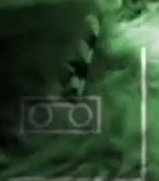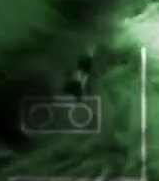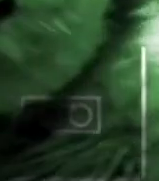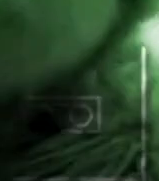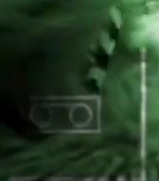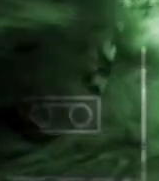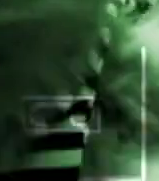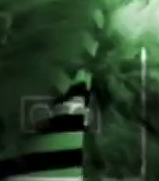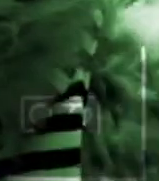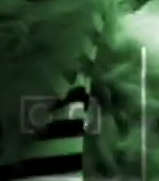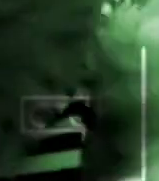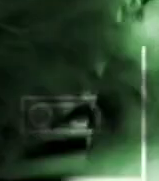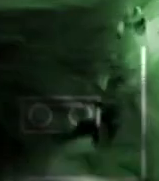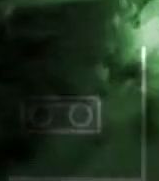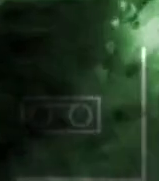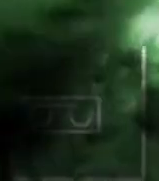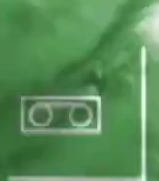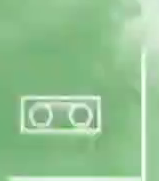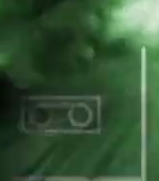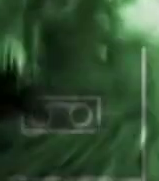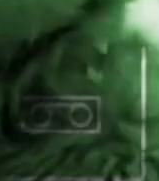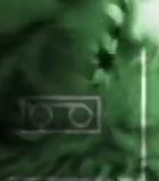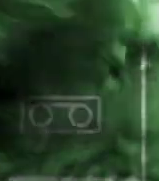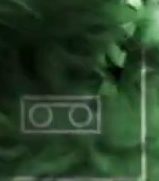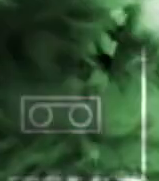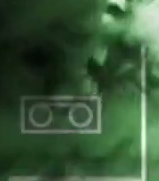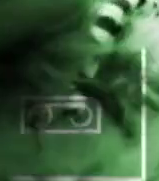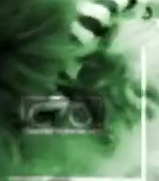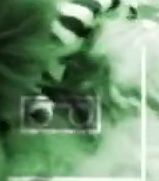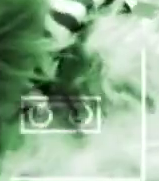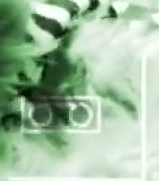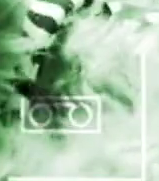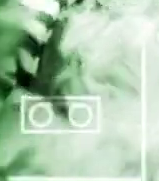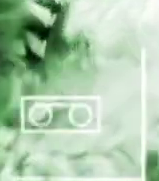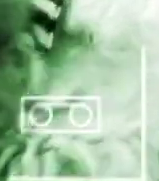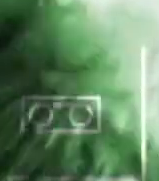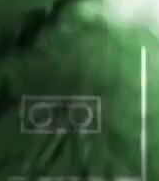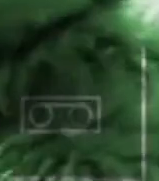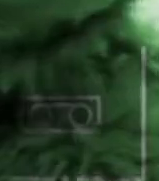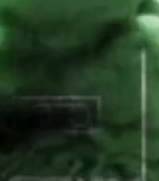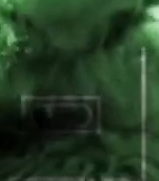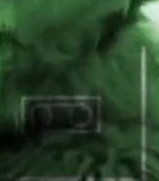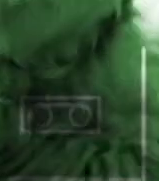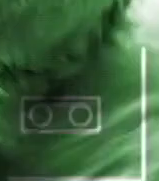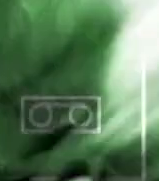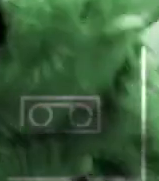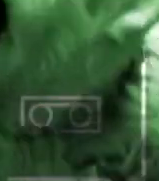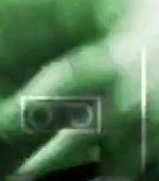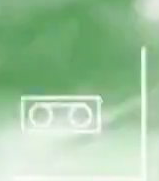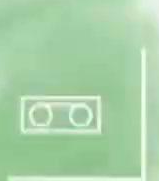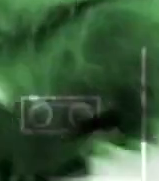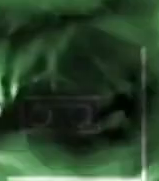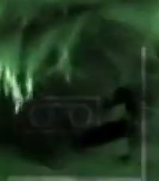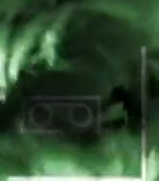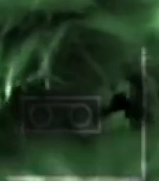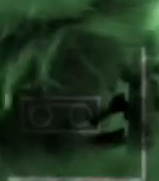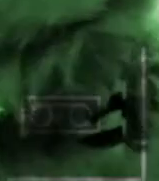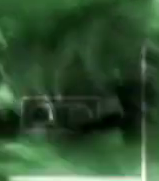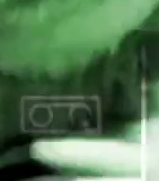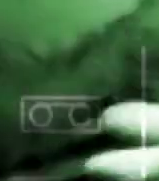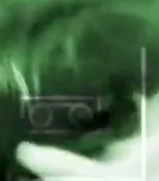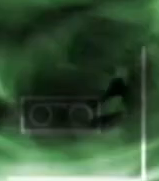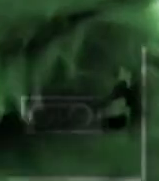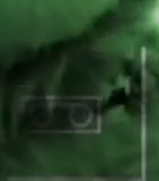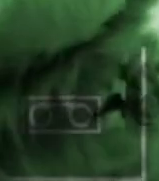Señor director, ¿le parece que estoy bien? Hace rato que pedí agüita manantial, no me la han traído. ¿Le parece mi